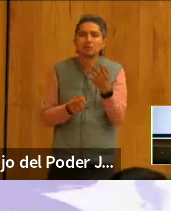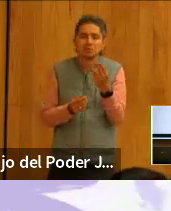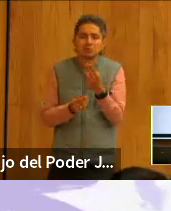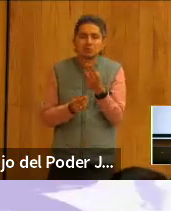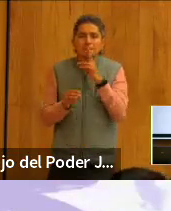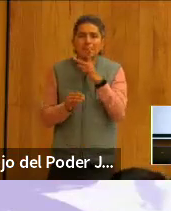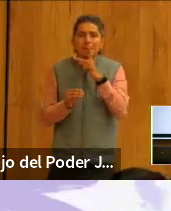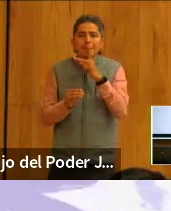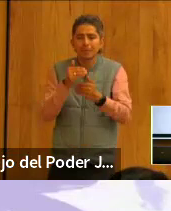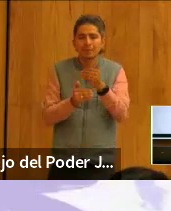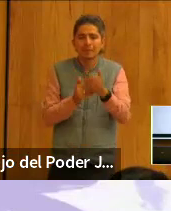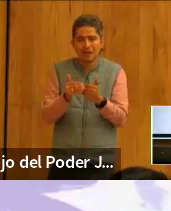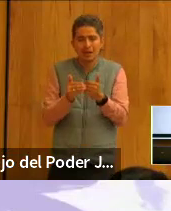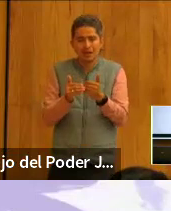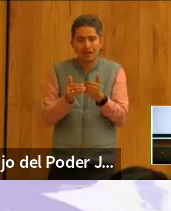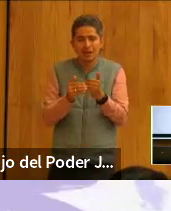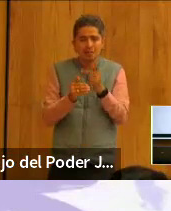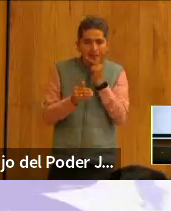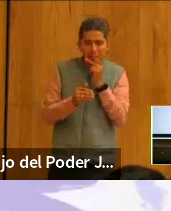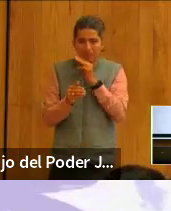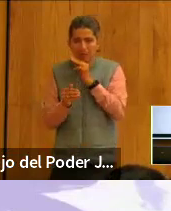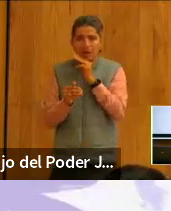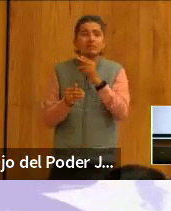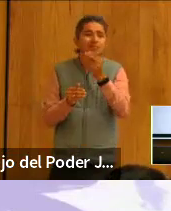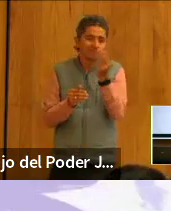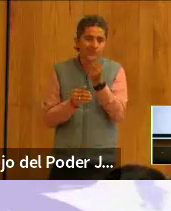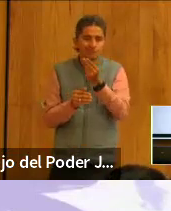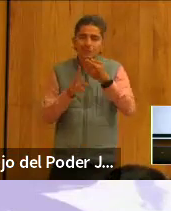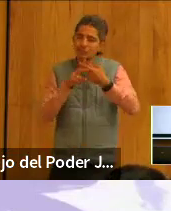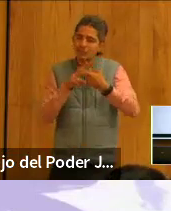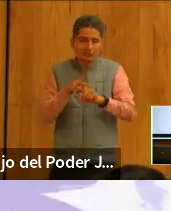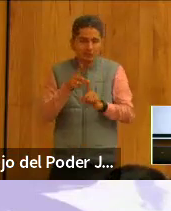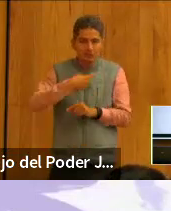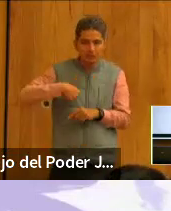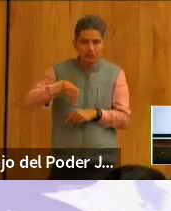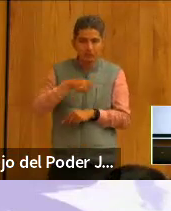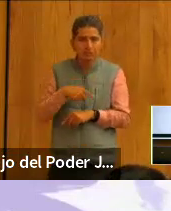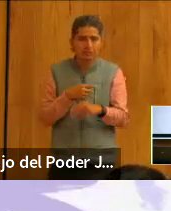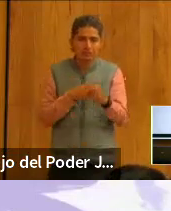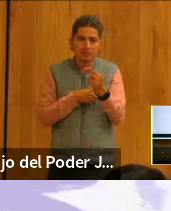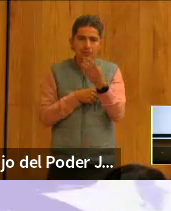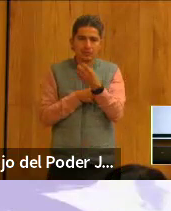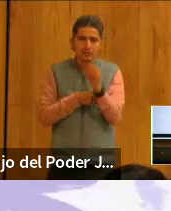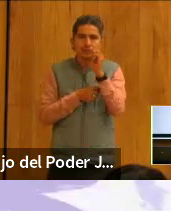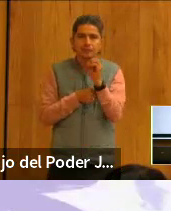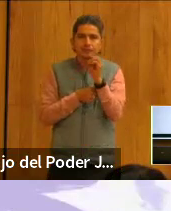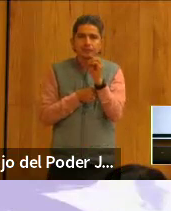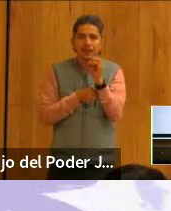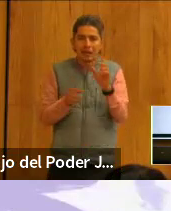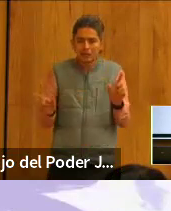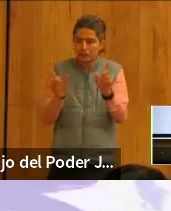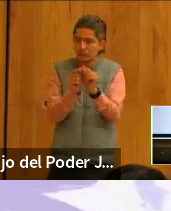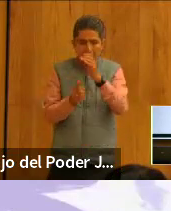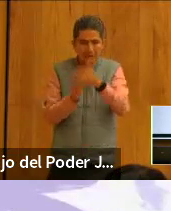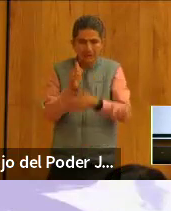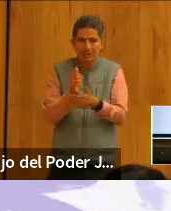mejor forma su rol parental. Hay que tratar nosotros desde el inicio, tratar de concluir el conflicto